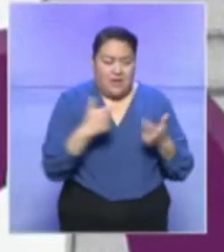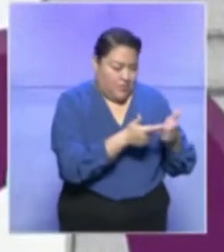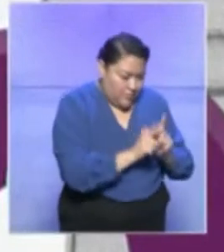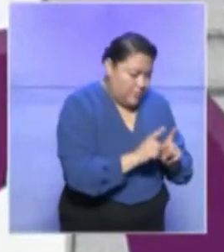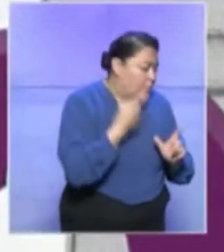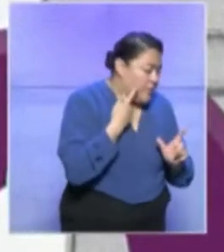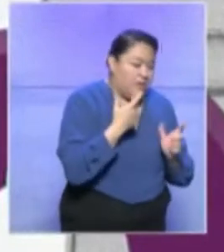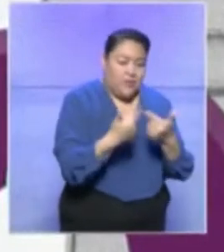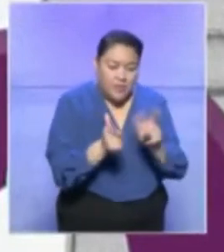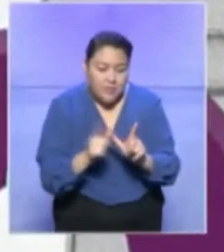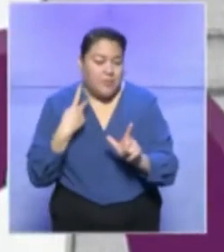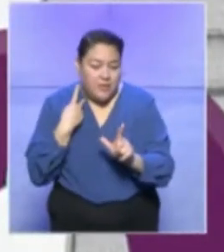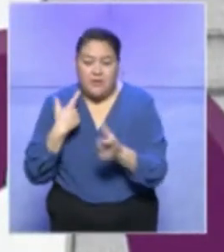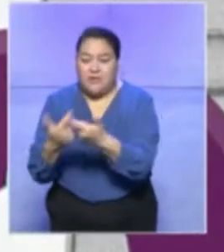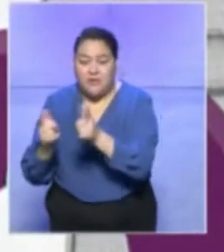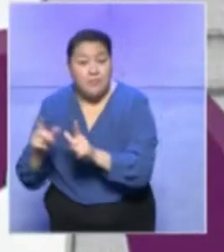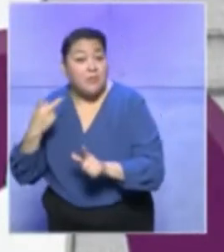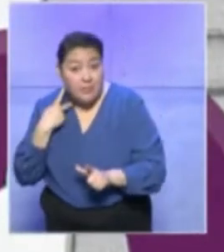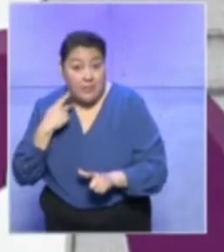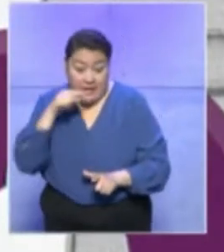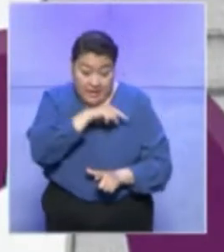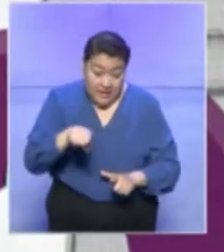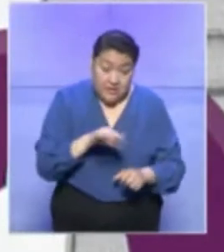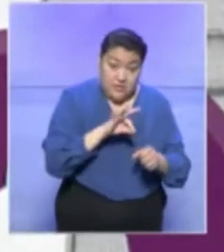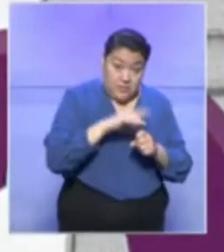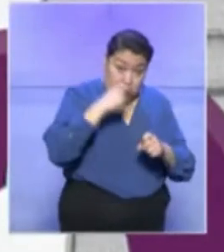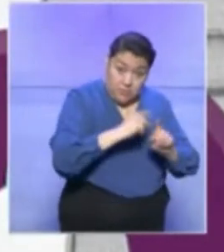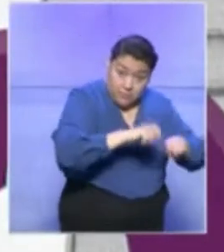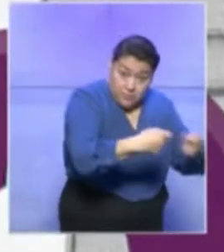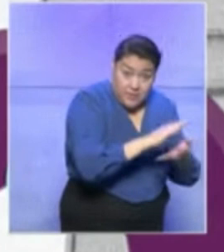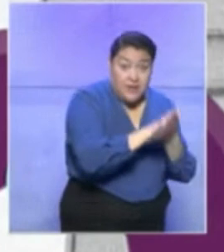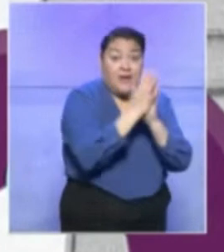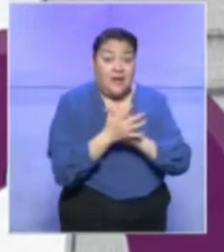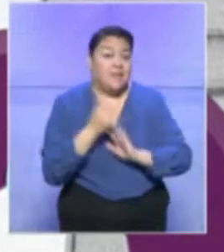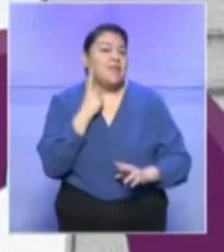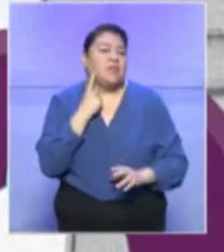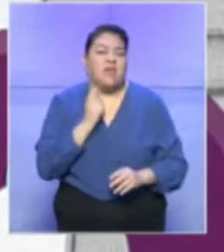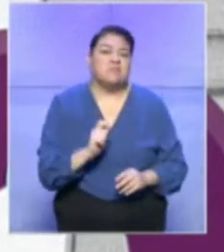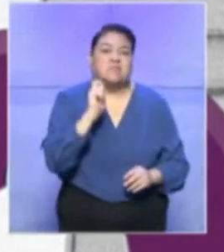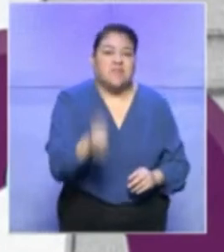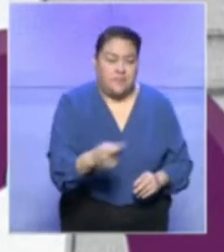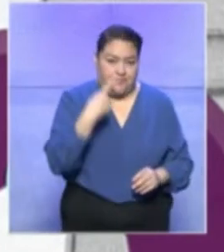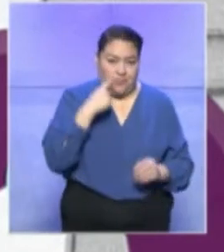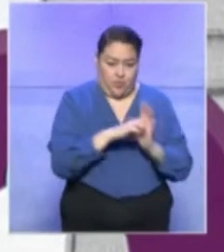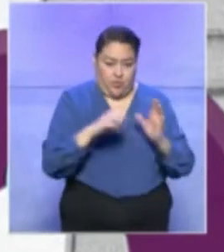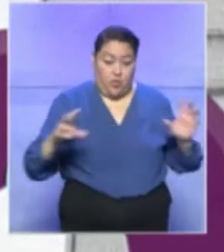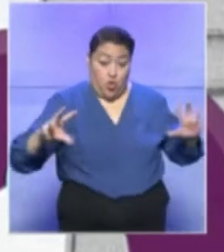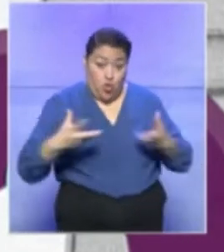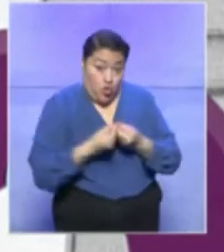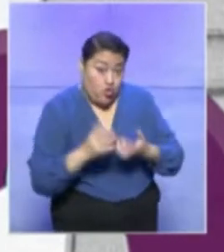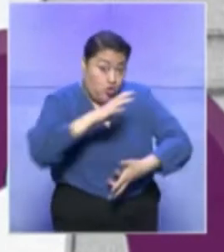que contendieron en la elección y las diputaciones que se le asignen. Su lógica es, si la coalición obtuvo el